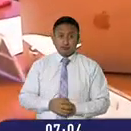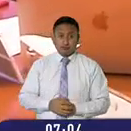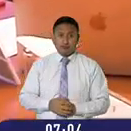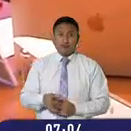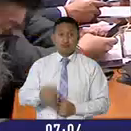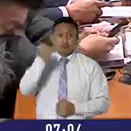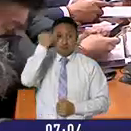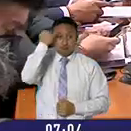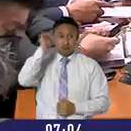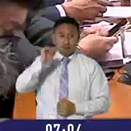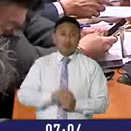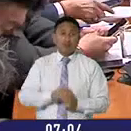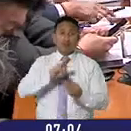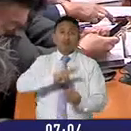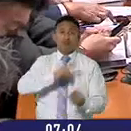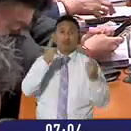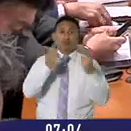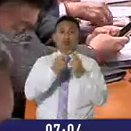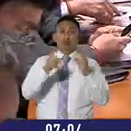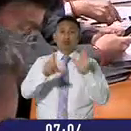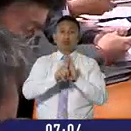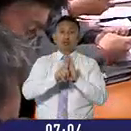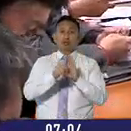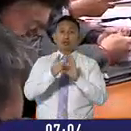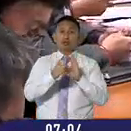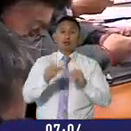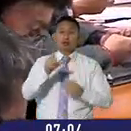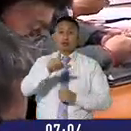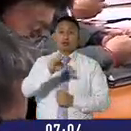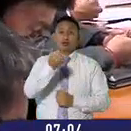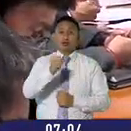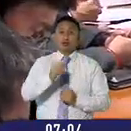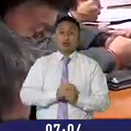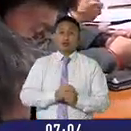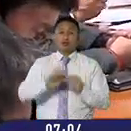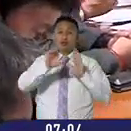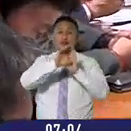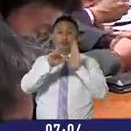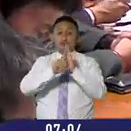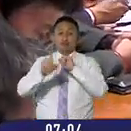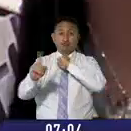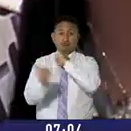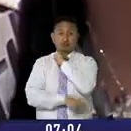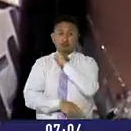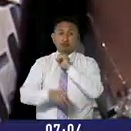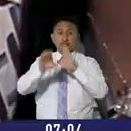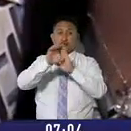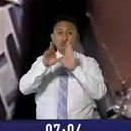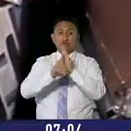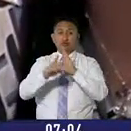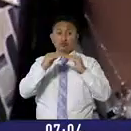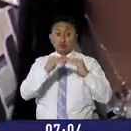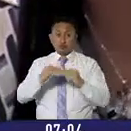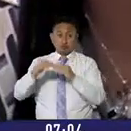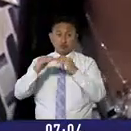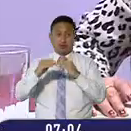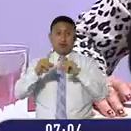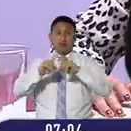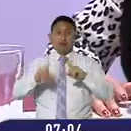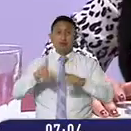contemplan reformas a la Ley de Educación Superior, al Código Orgánico Integral Penal, al Código de la Democracia, entre otros proyectos.